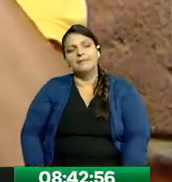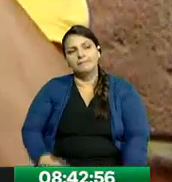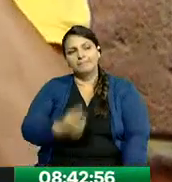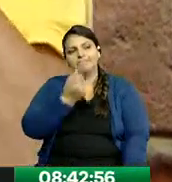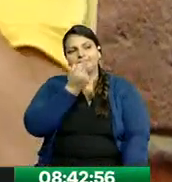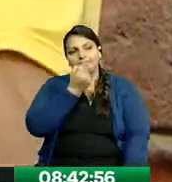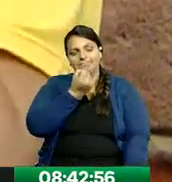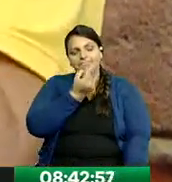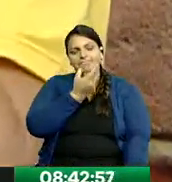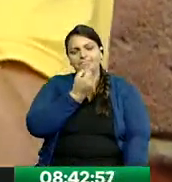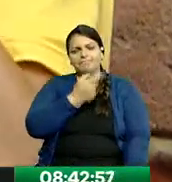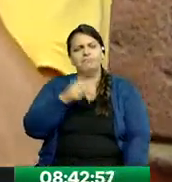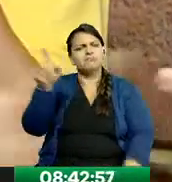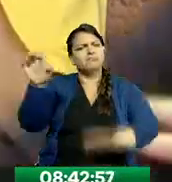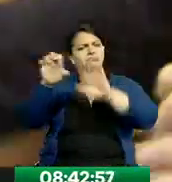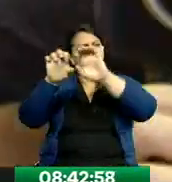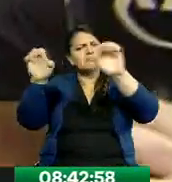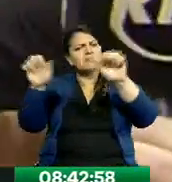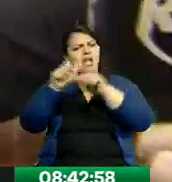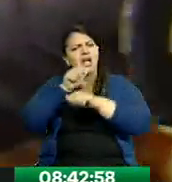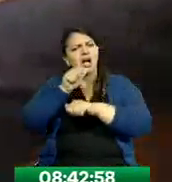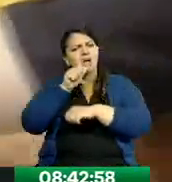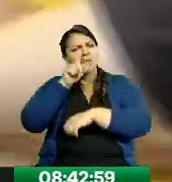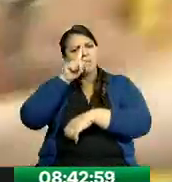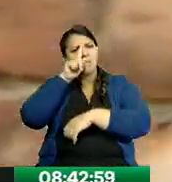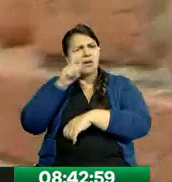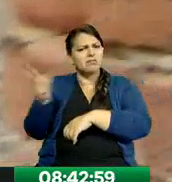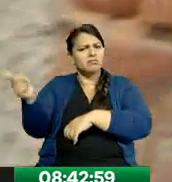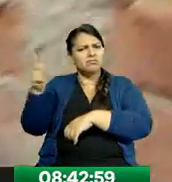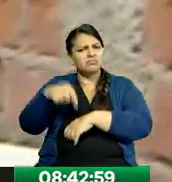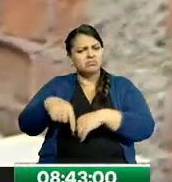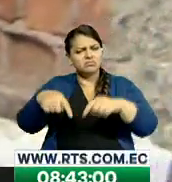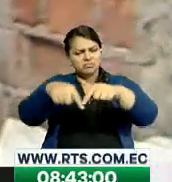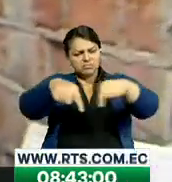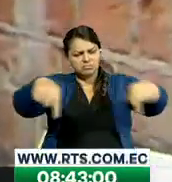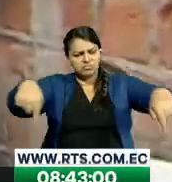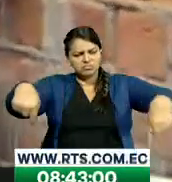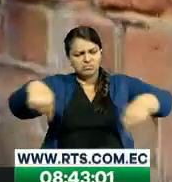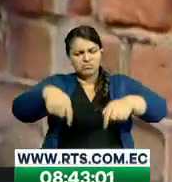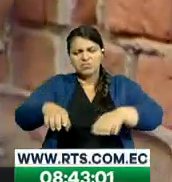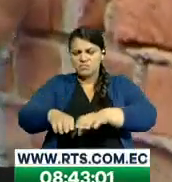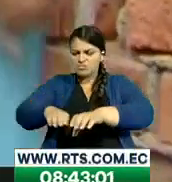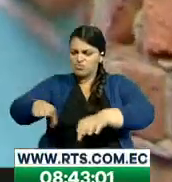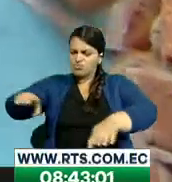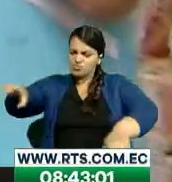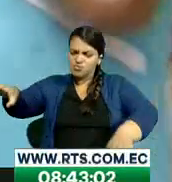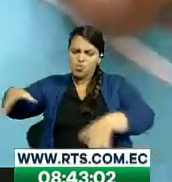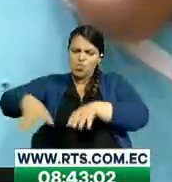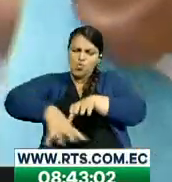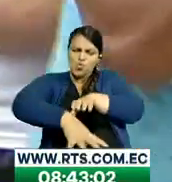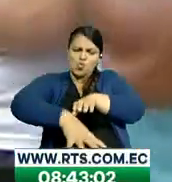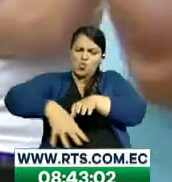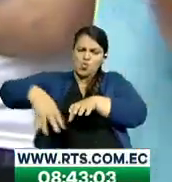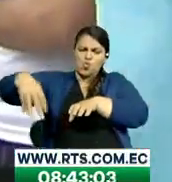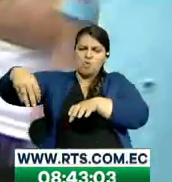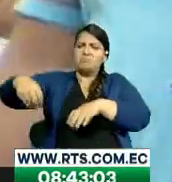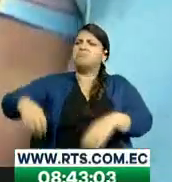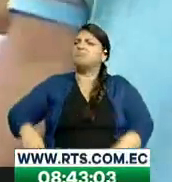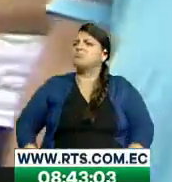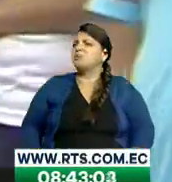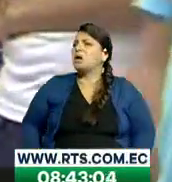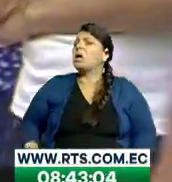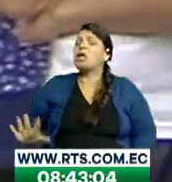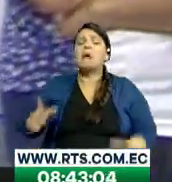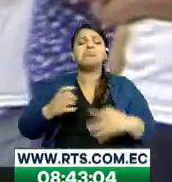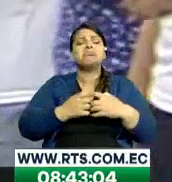la suegra hacen la limpieza y esto es lo que ocasiona. Vienen las lluvias, ya están las lluvias por aquí y esto se va